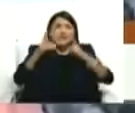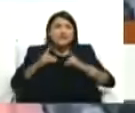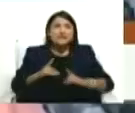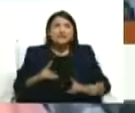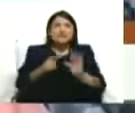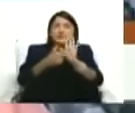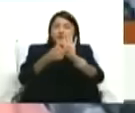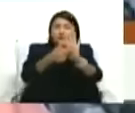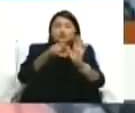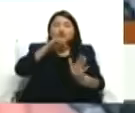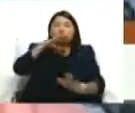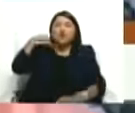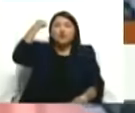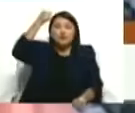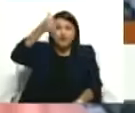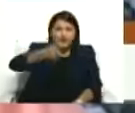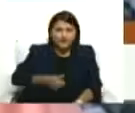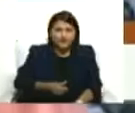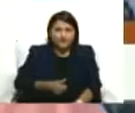histórica.